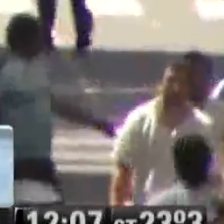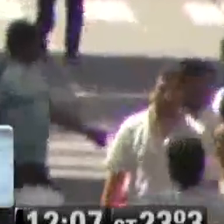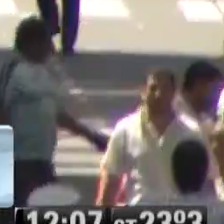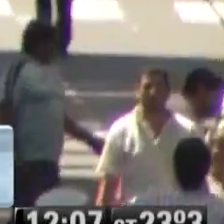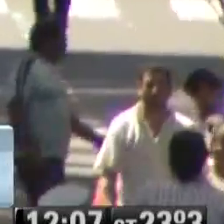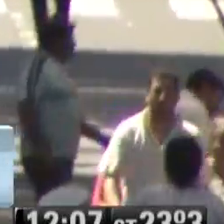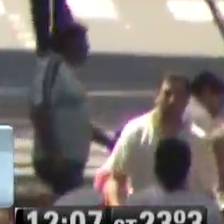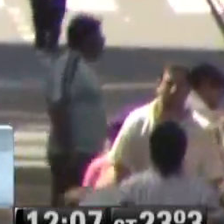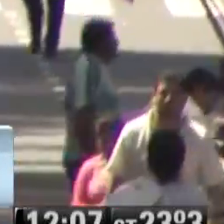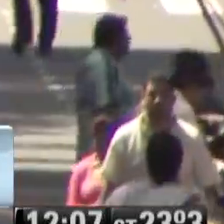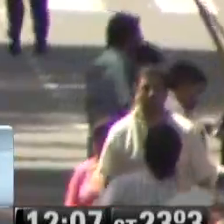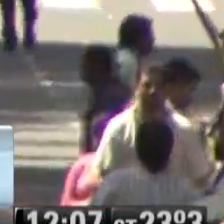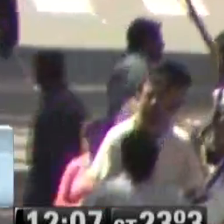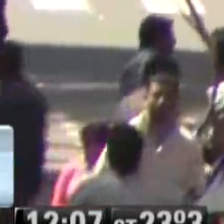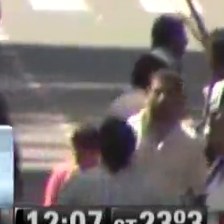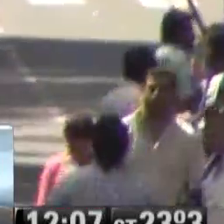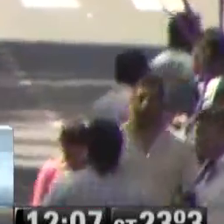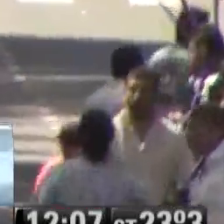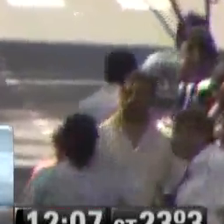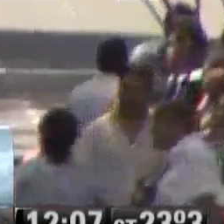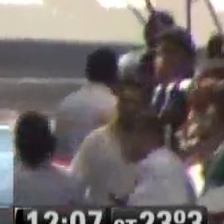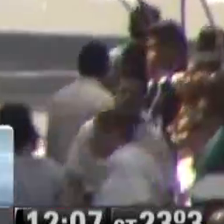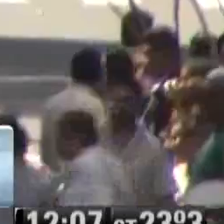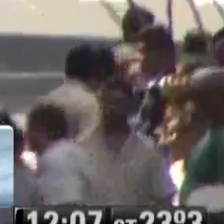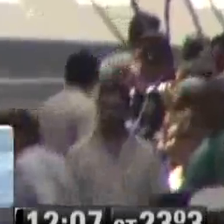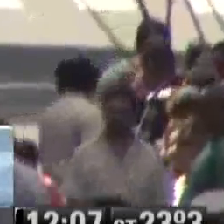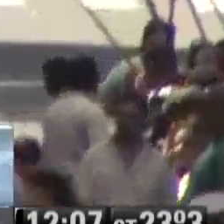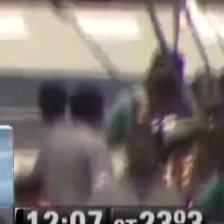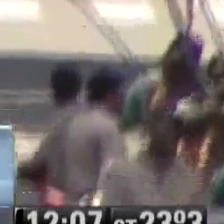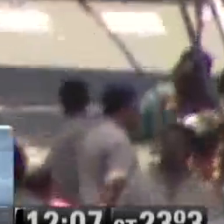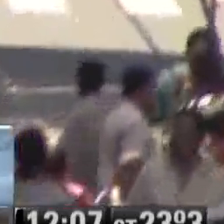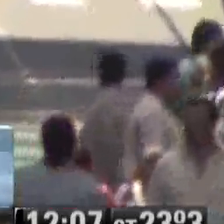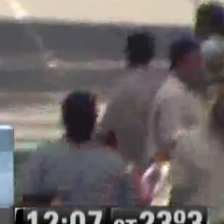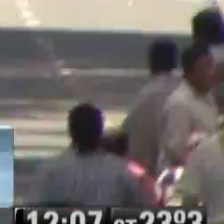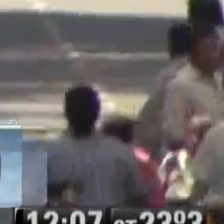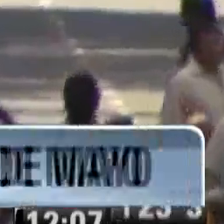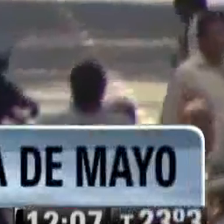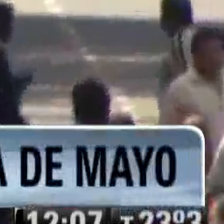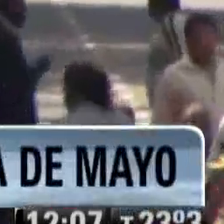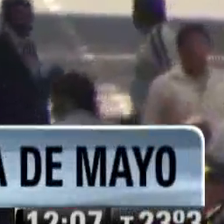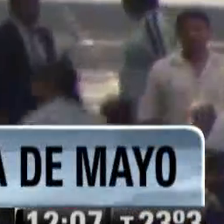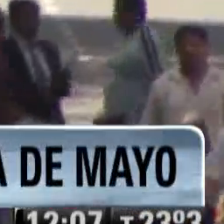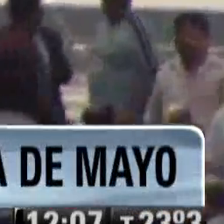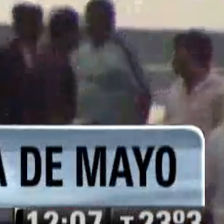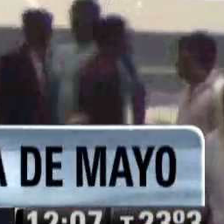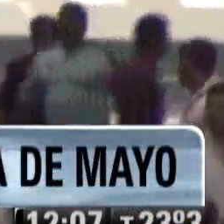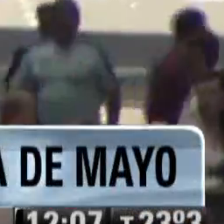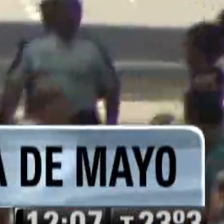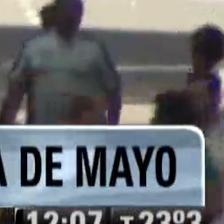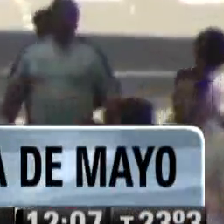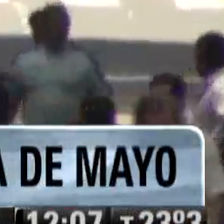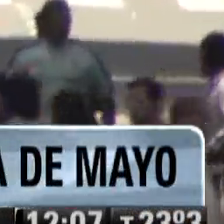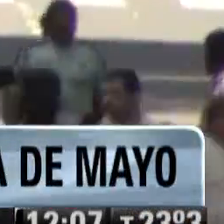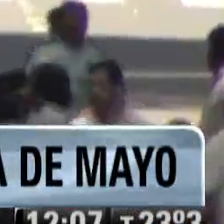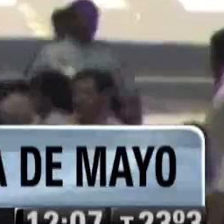Cristina Fernández de Kirchner, recorriendo las calles que distancian la Casa de Gobierno con esta